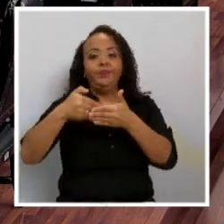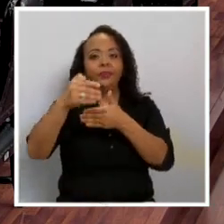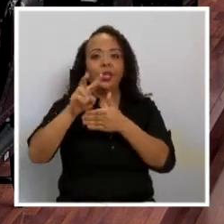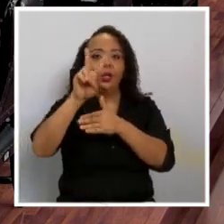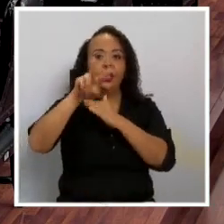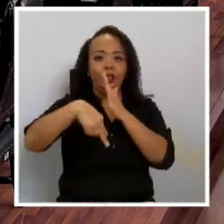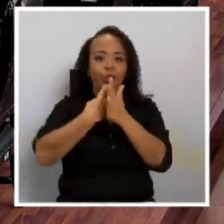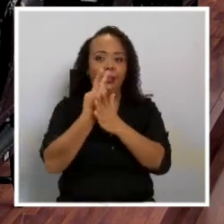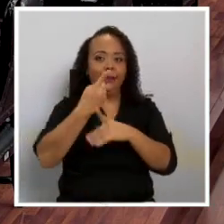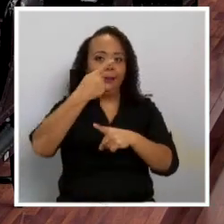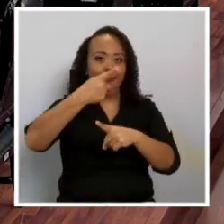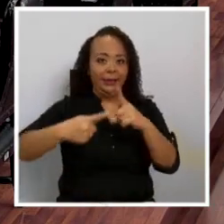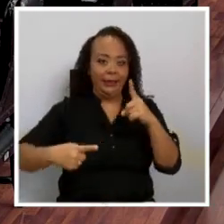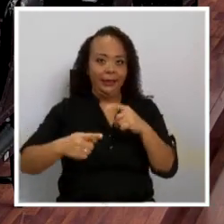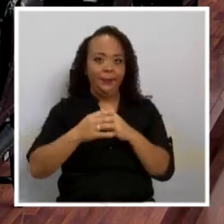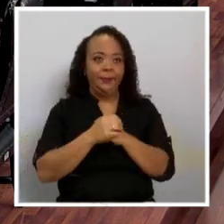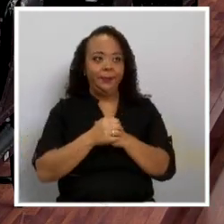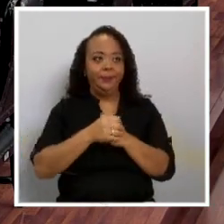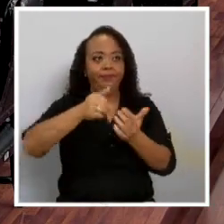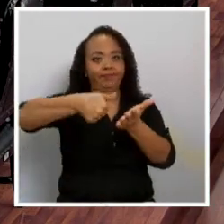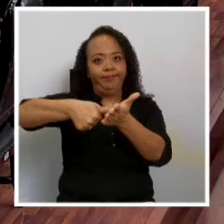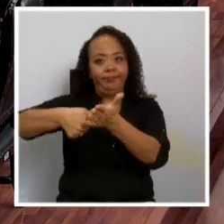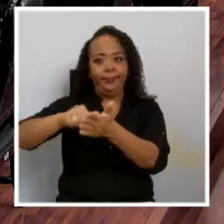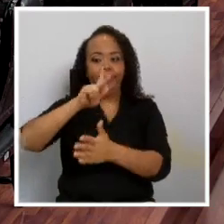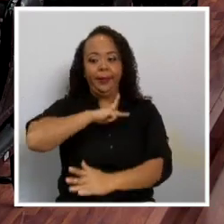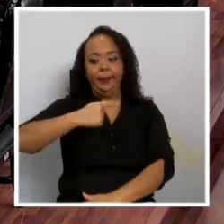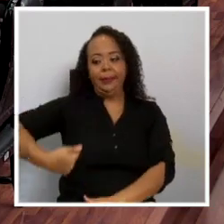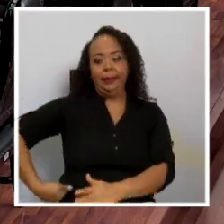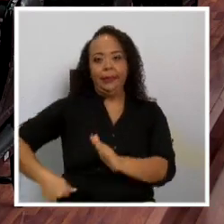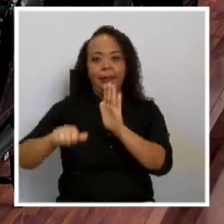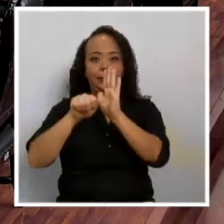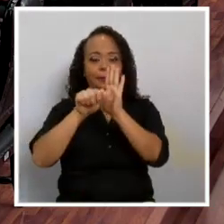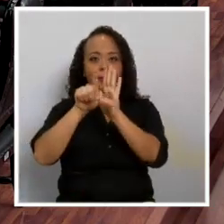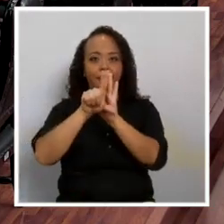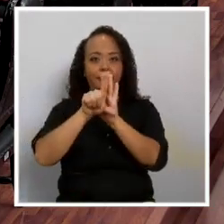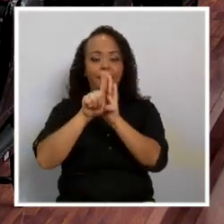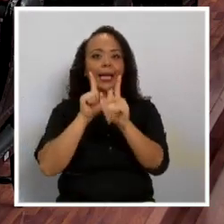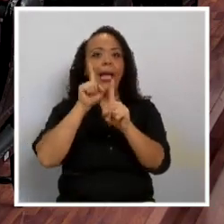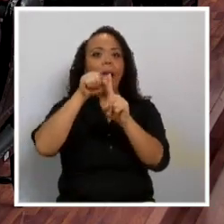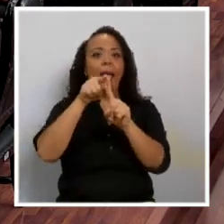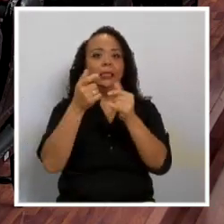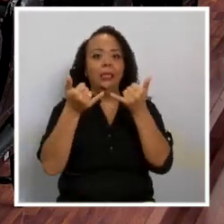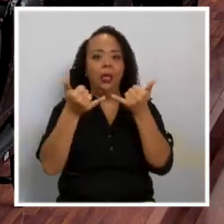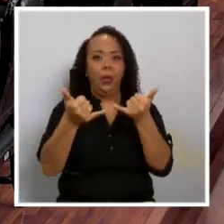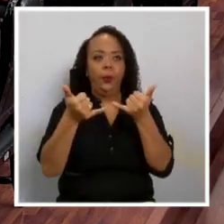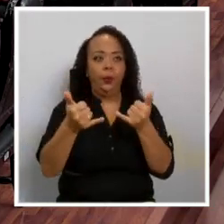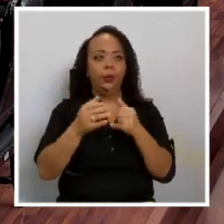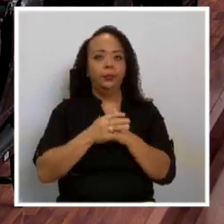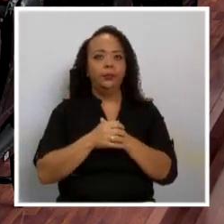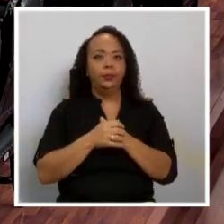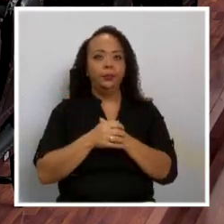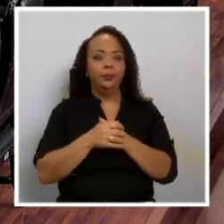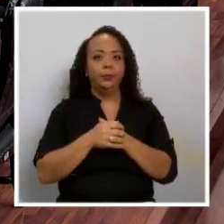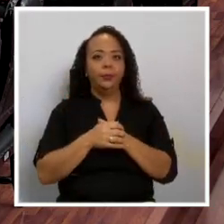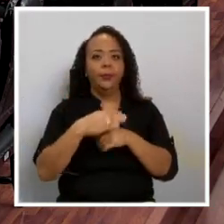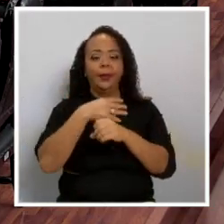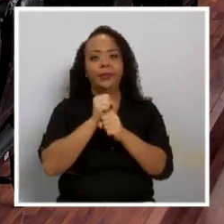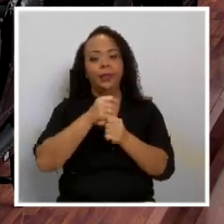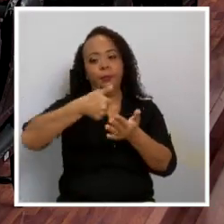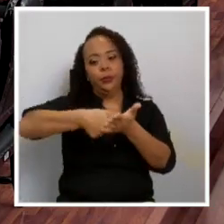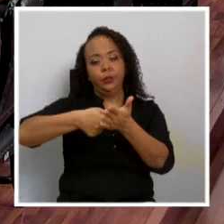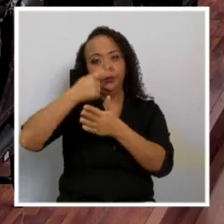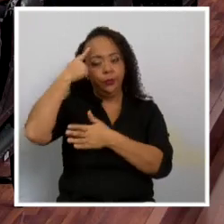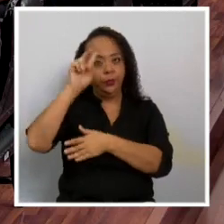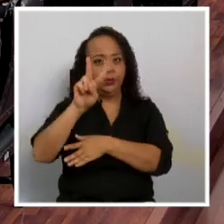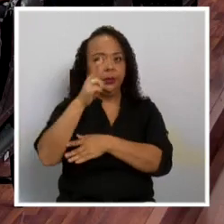media aproximadamente de que se eligió al presidente del Congreso, Carlos Ricardo Benavides, hasta ahora se va a hacer la votación por